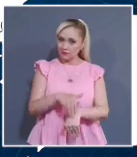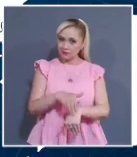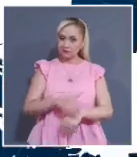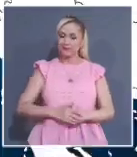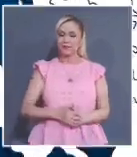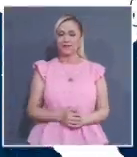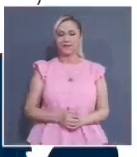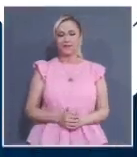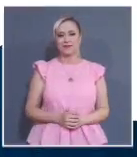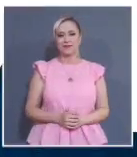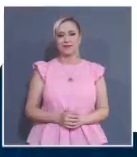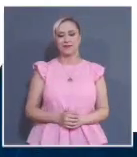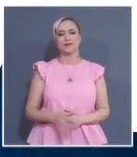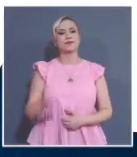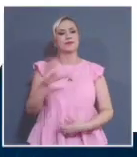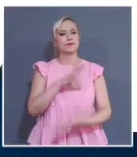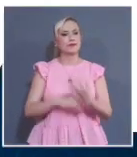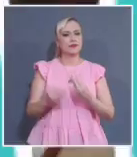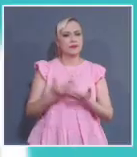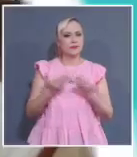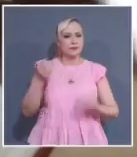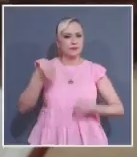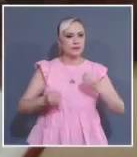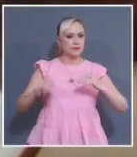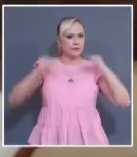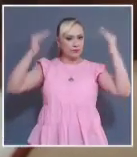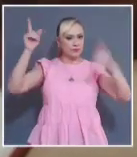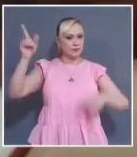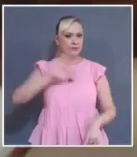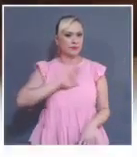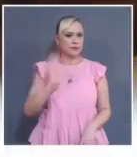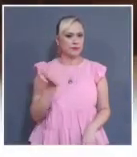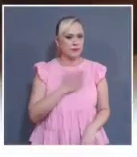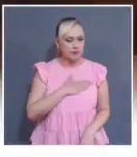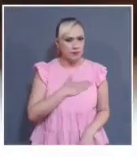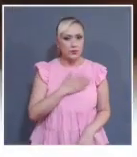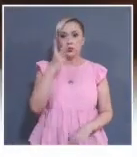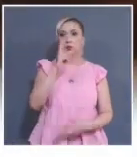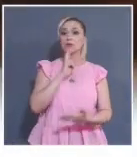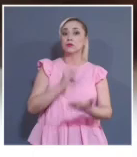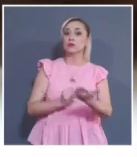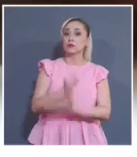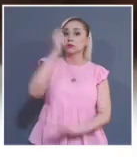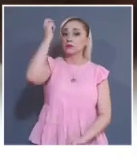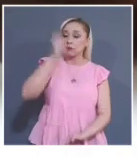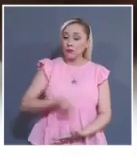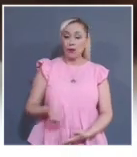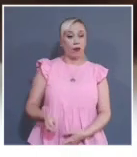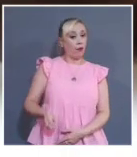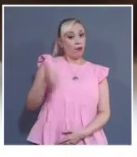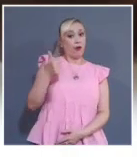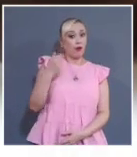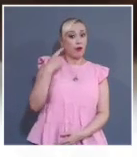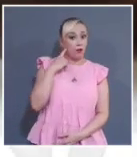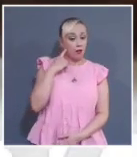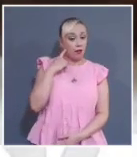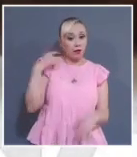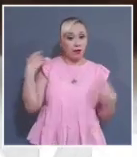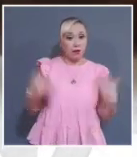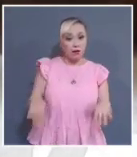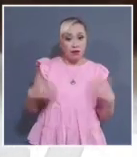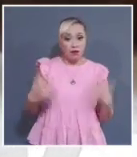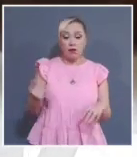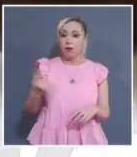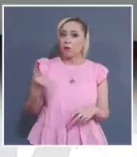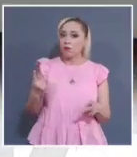Finalmente, el Tribunal Supremo de España dictó dos sentencias en las que dispone, por primera vez, que el texto se adapte al formato accesible